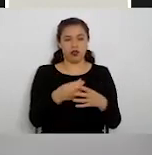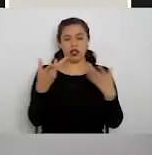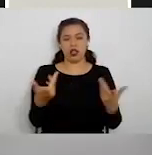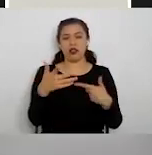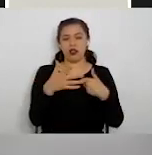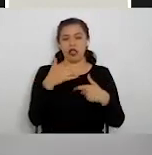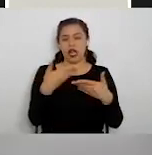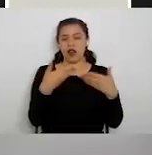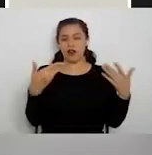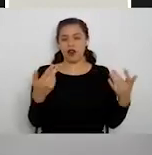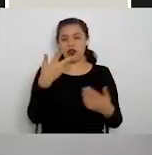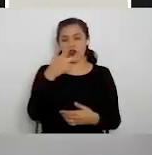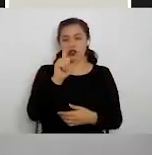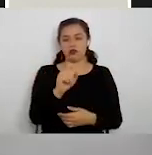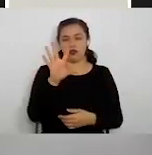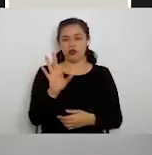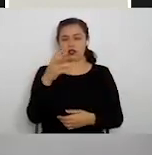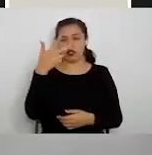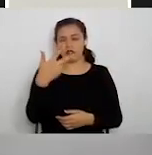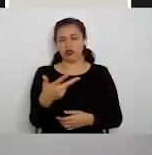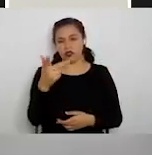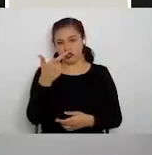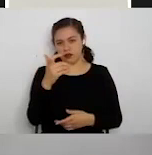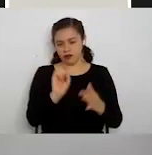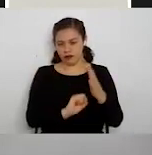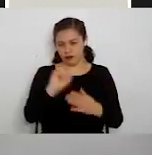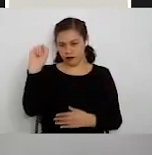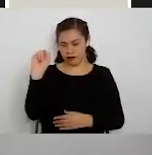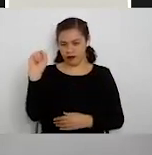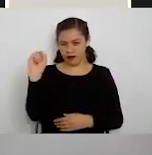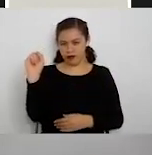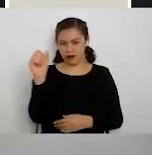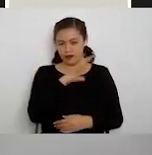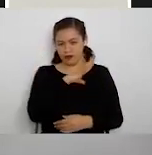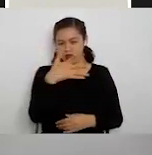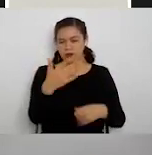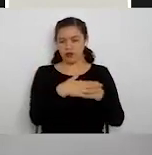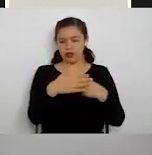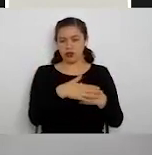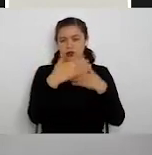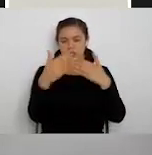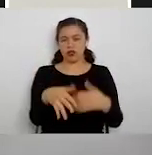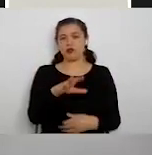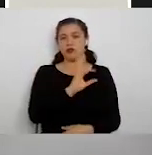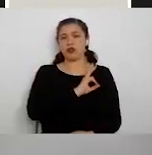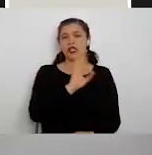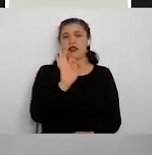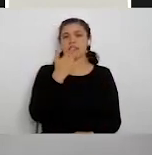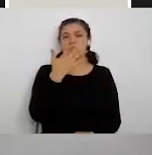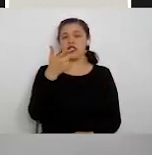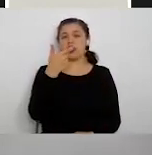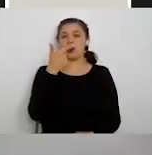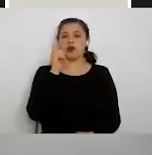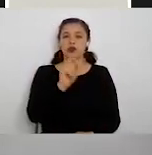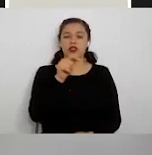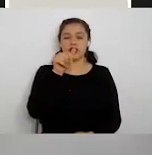tener 8,48 de inflación general, pero el año que entra puede estar en 5,16%. Entonces